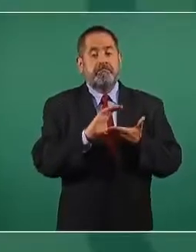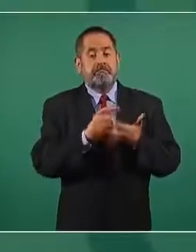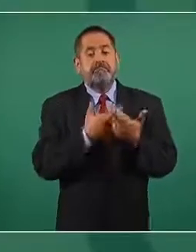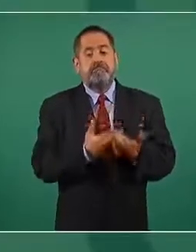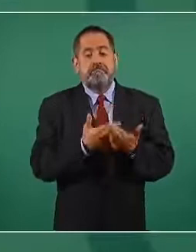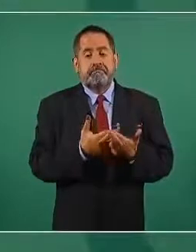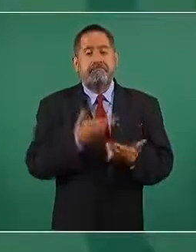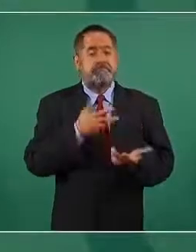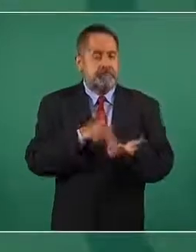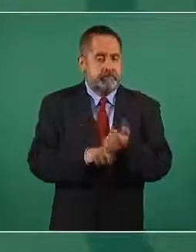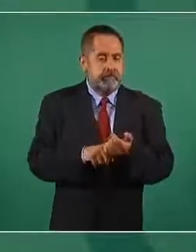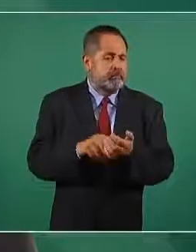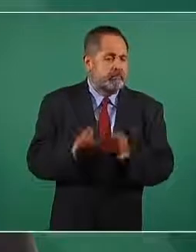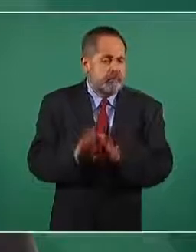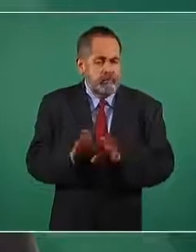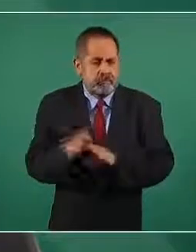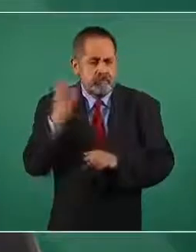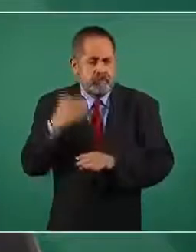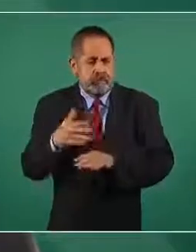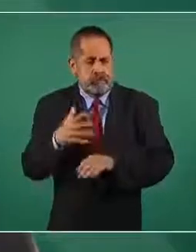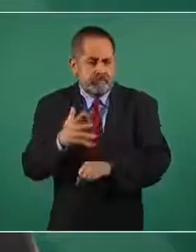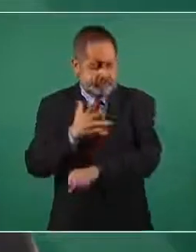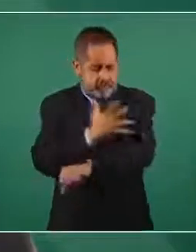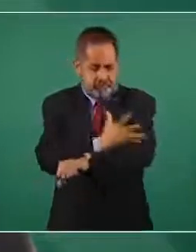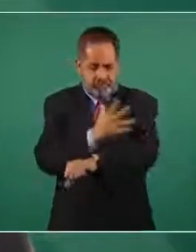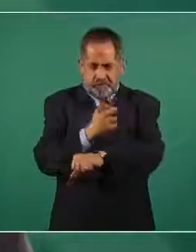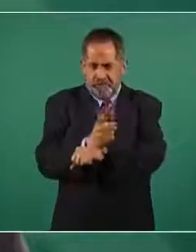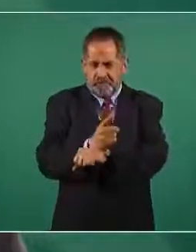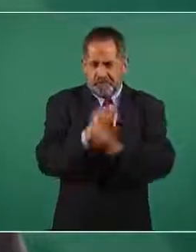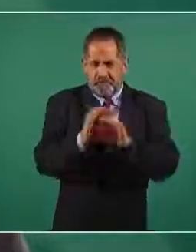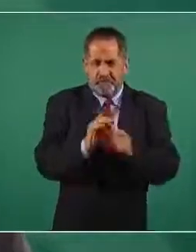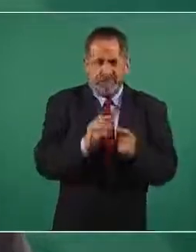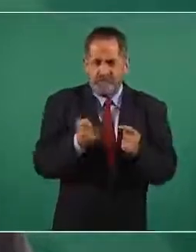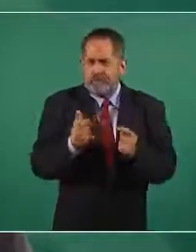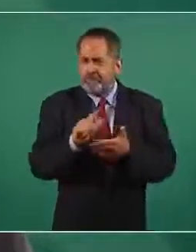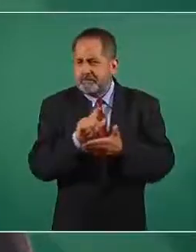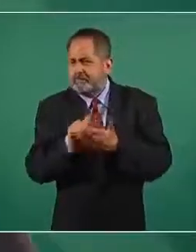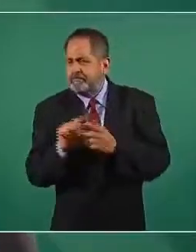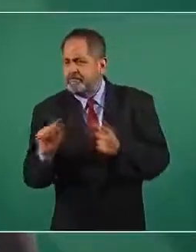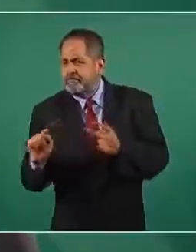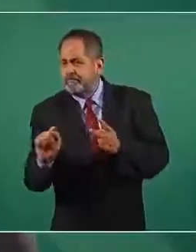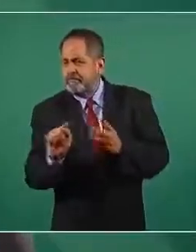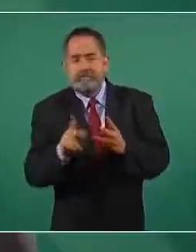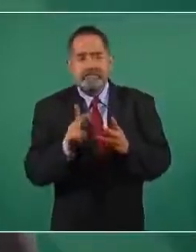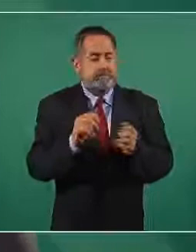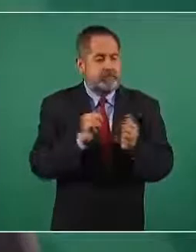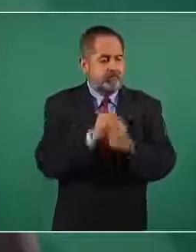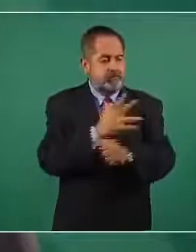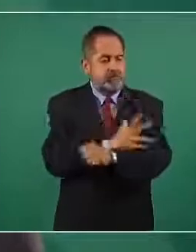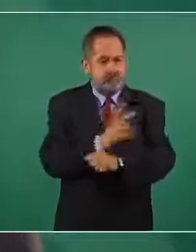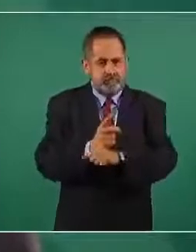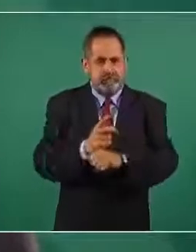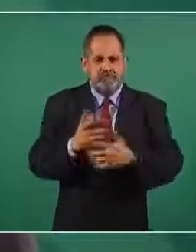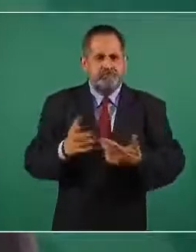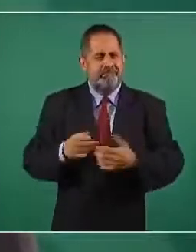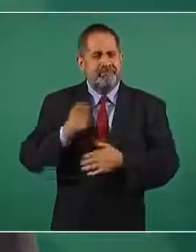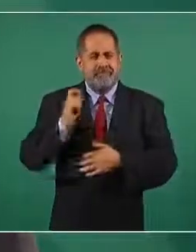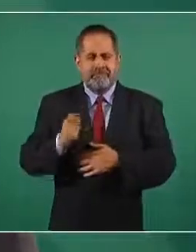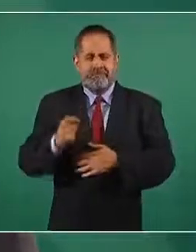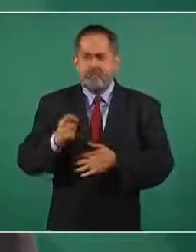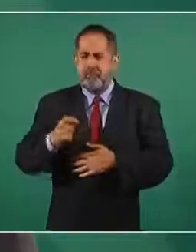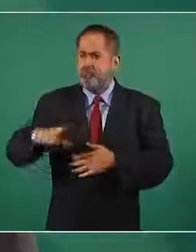del presupuesto y con pequeñas reformas. Entonces, ¿qué es el gobierno? ¿Qué es un buen